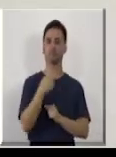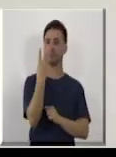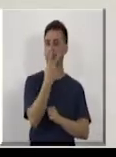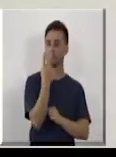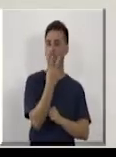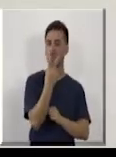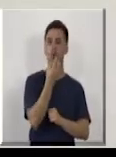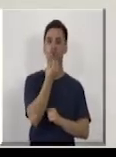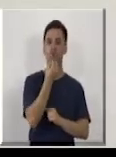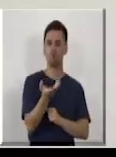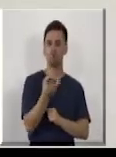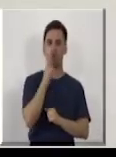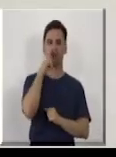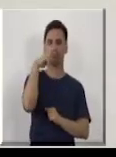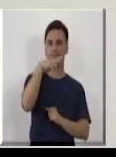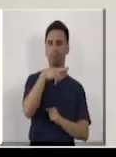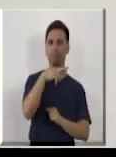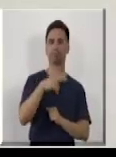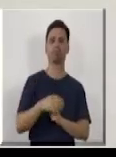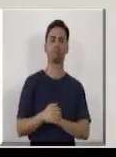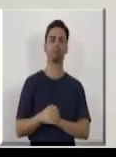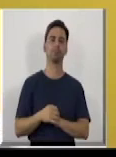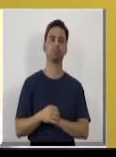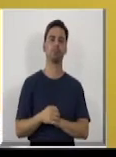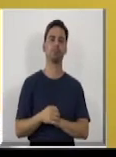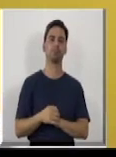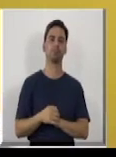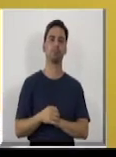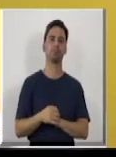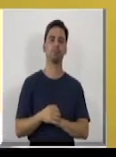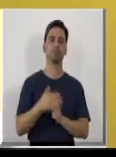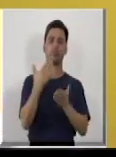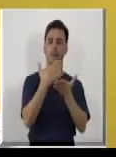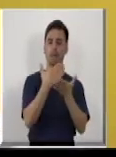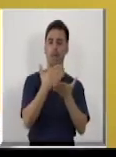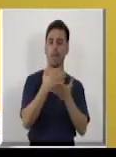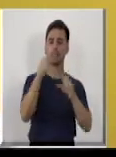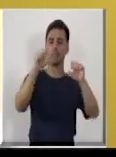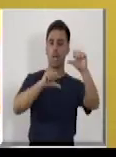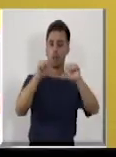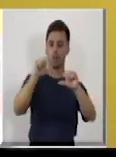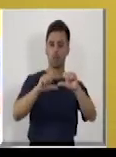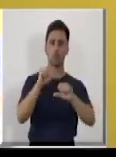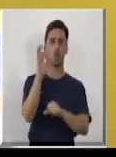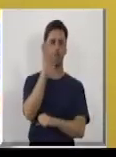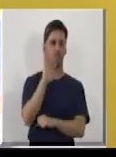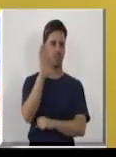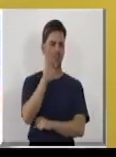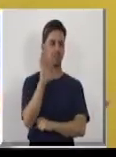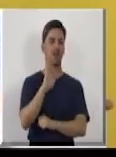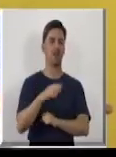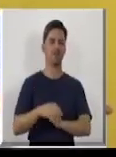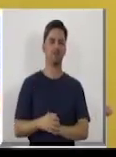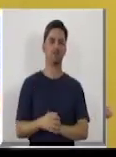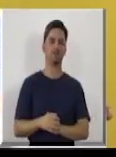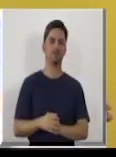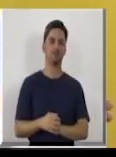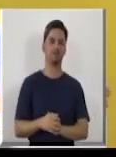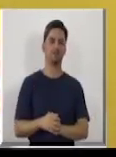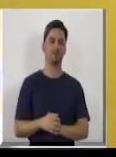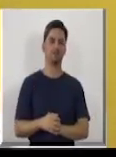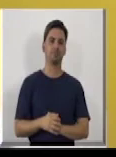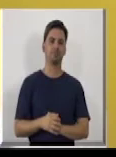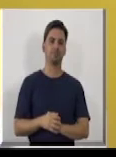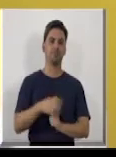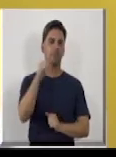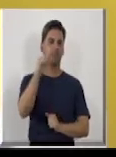en las clases de demostraciones del experimento o de las demostraciones que hicimos en el laboratorio de física. Ahora bien,